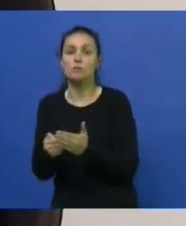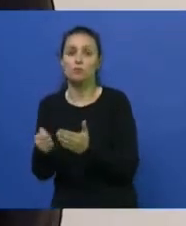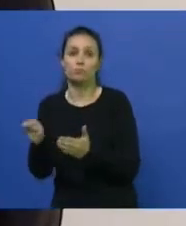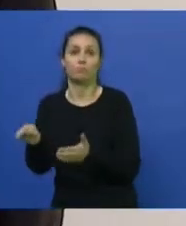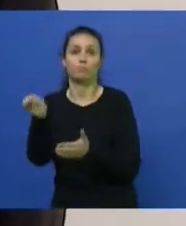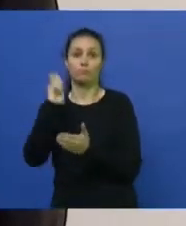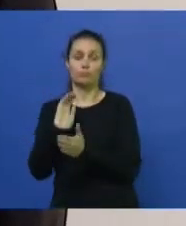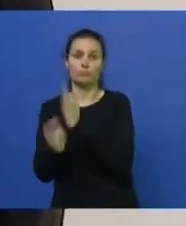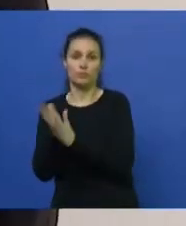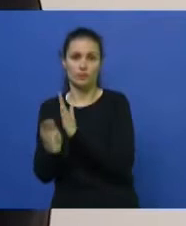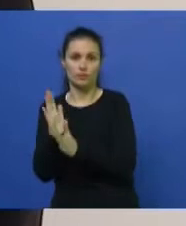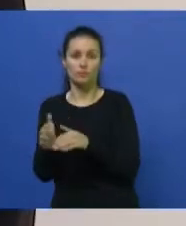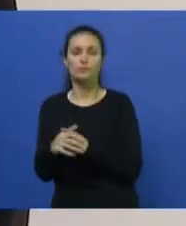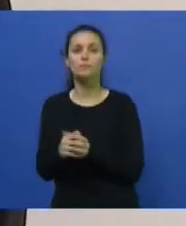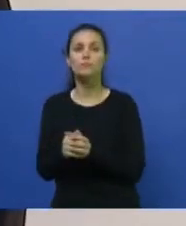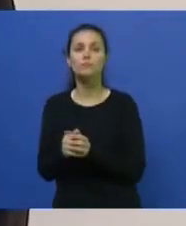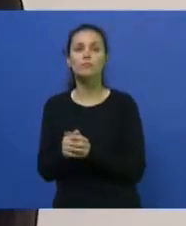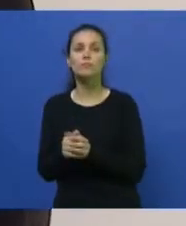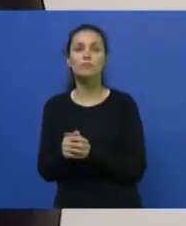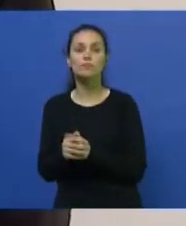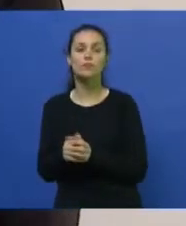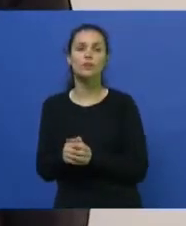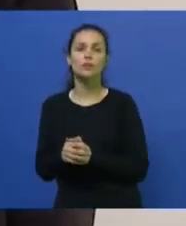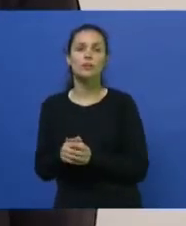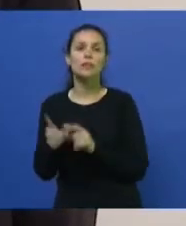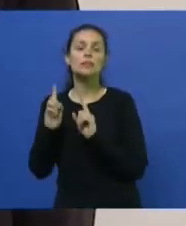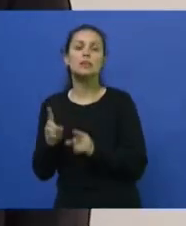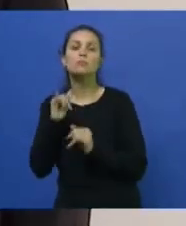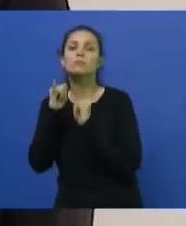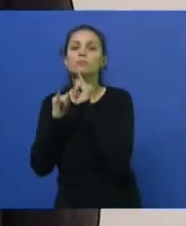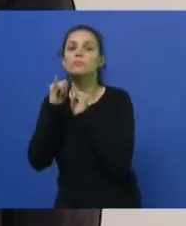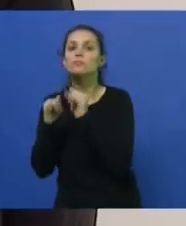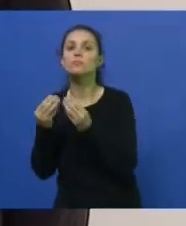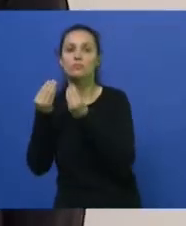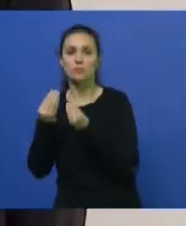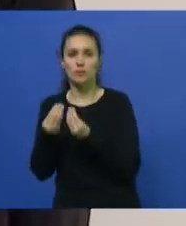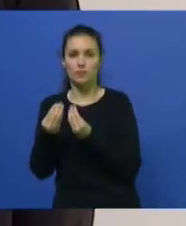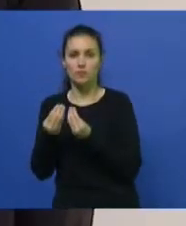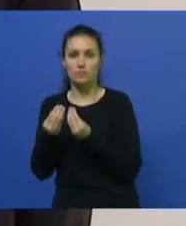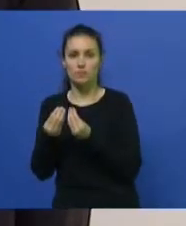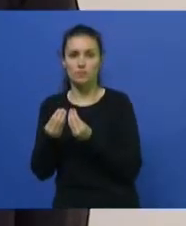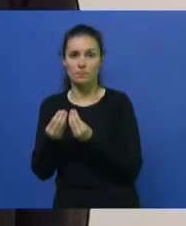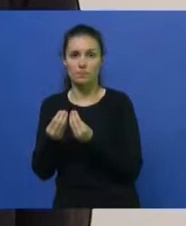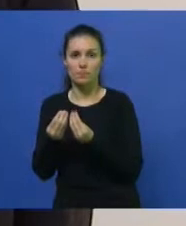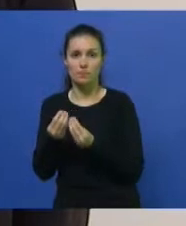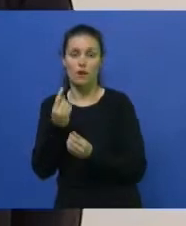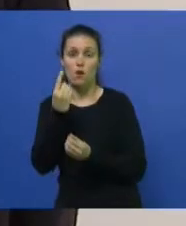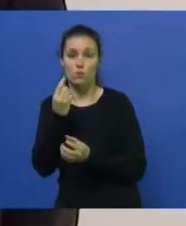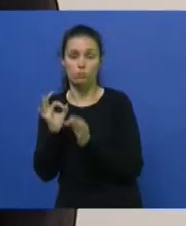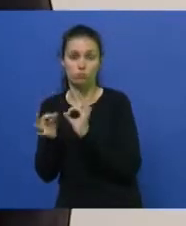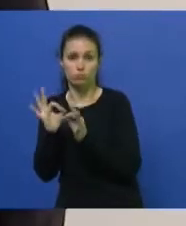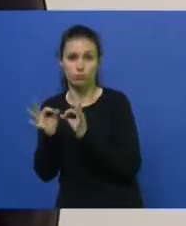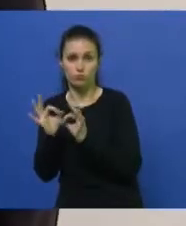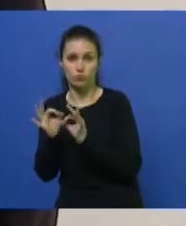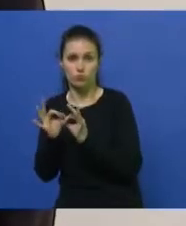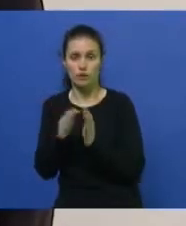y bueno aprovecho la oportunidad también para comentarles que a partir del primero de octubre y durante 2006 es decir